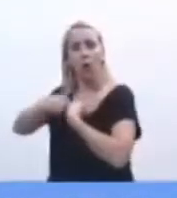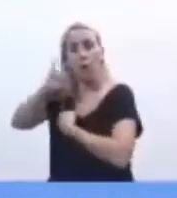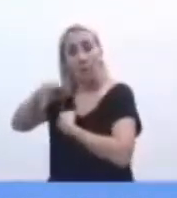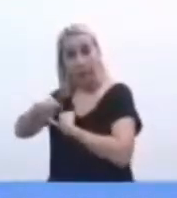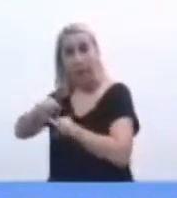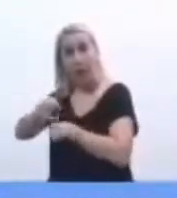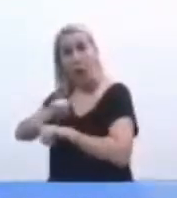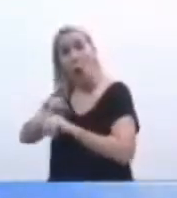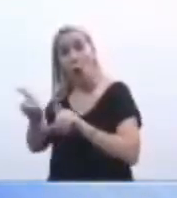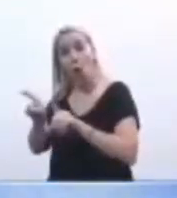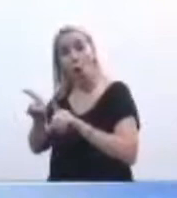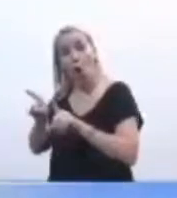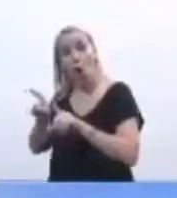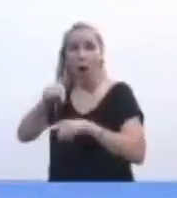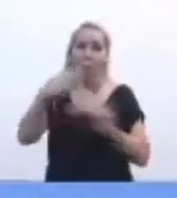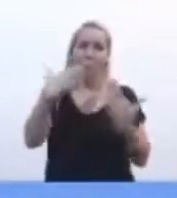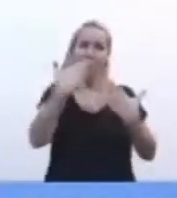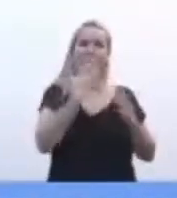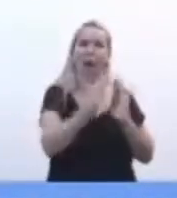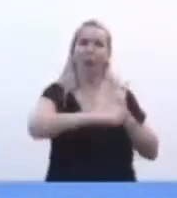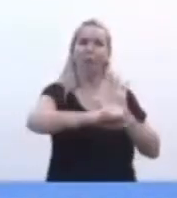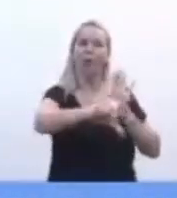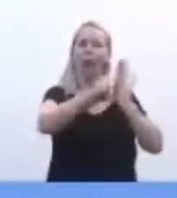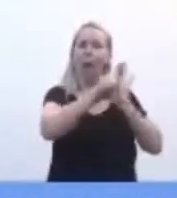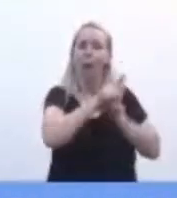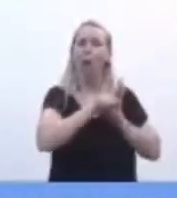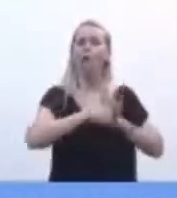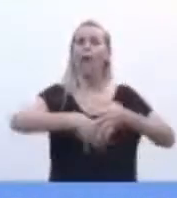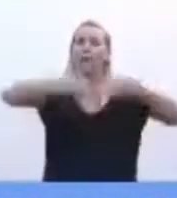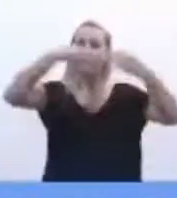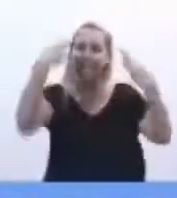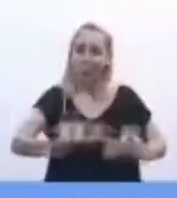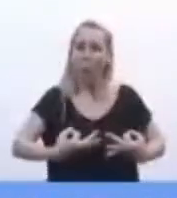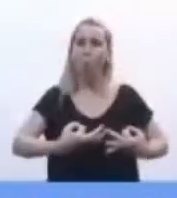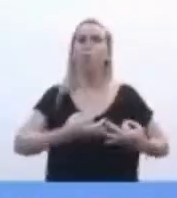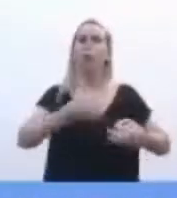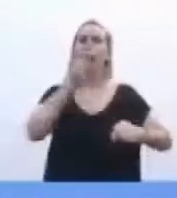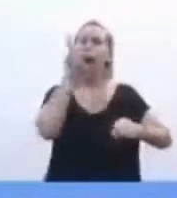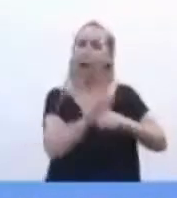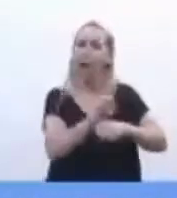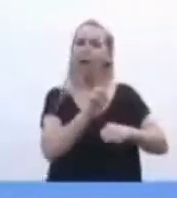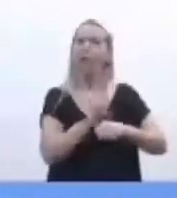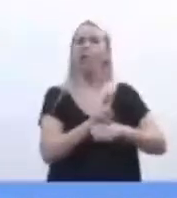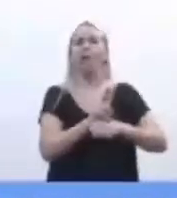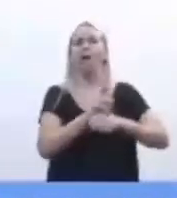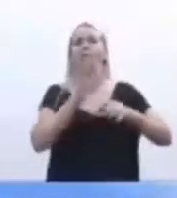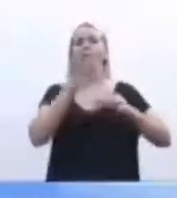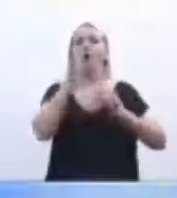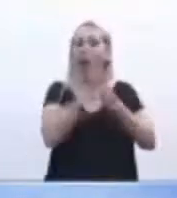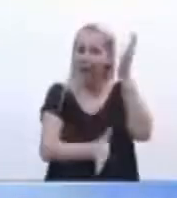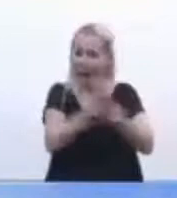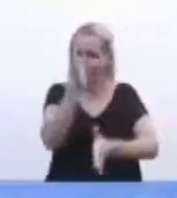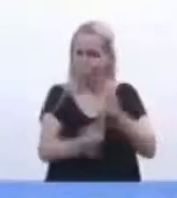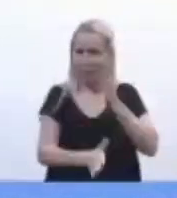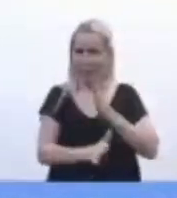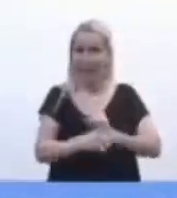o puedan abortar de manera legal segura y gratuita esa es la discusión